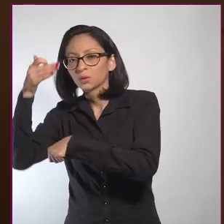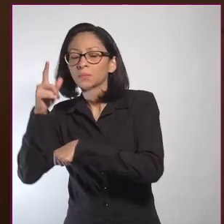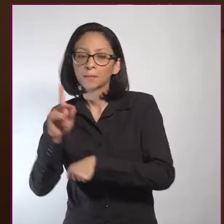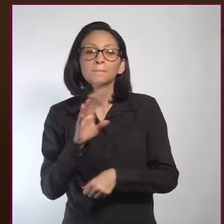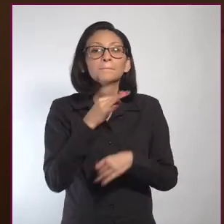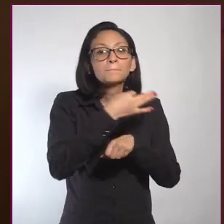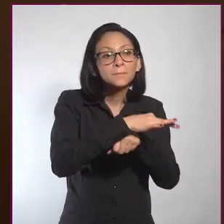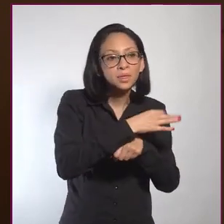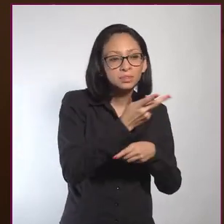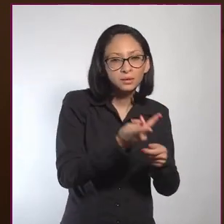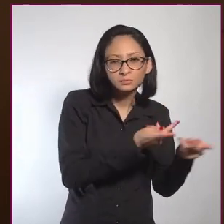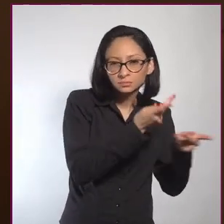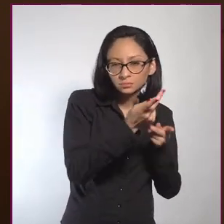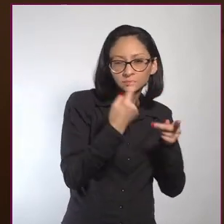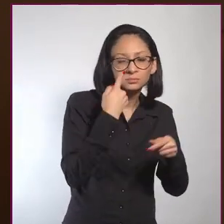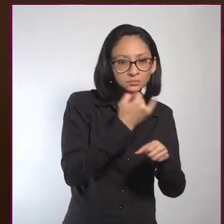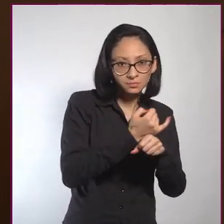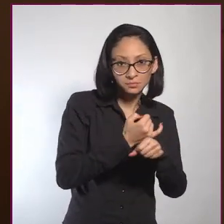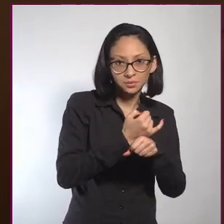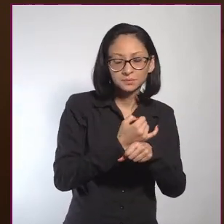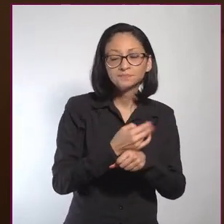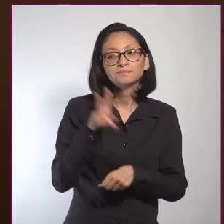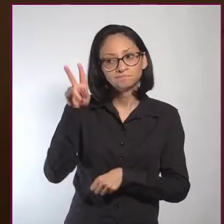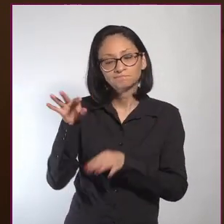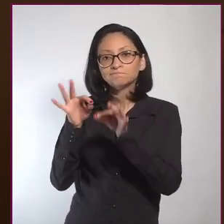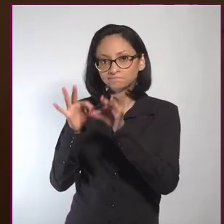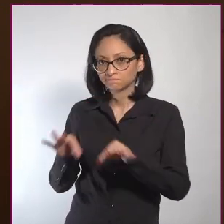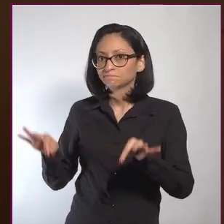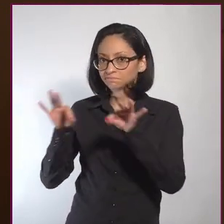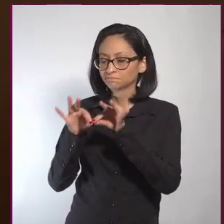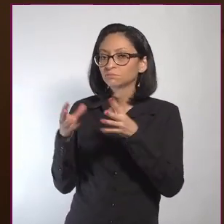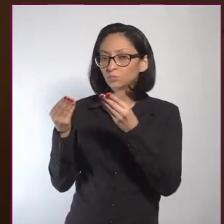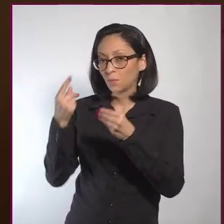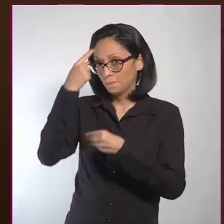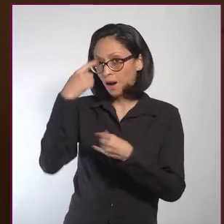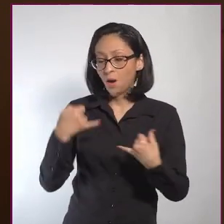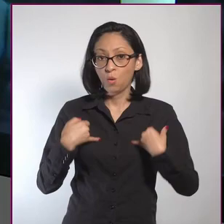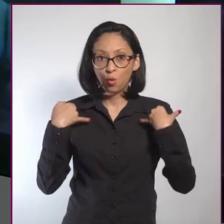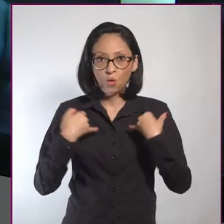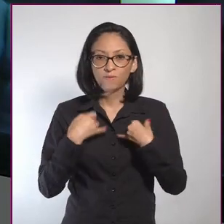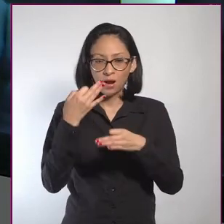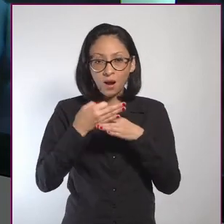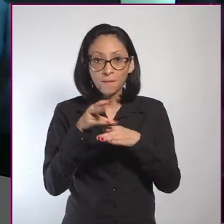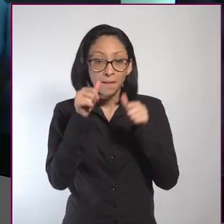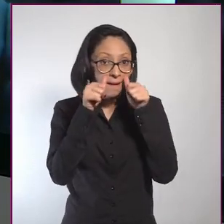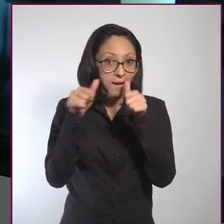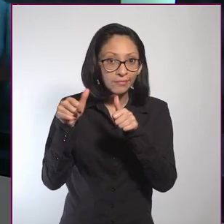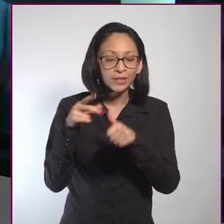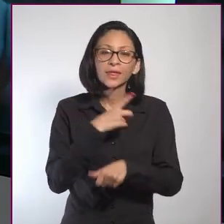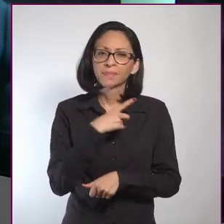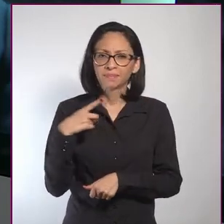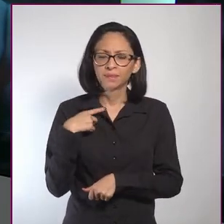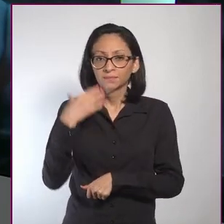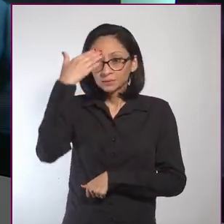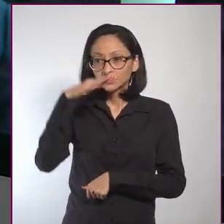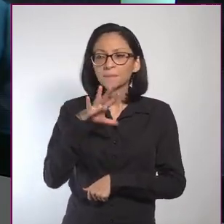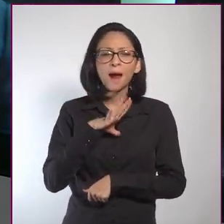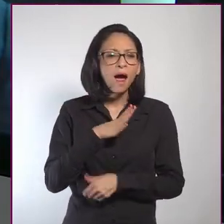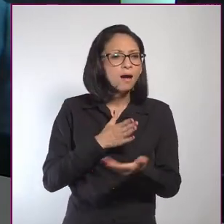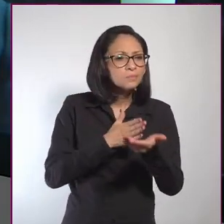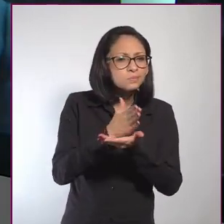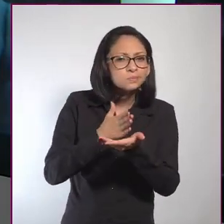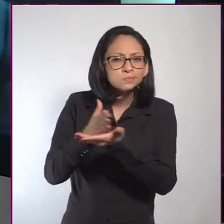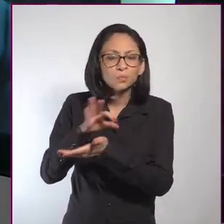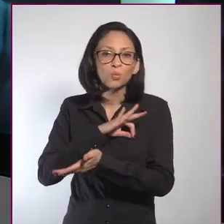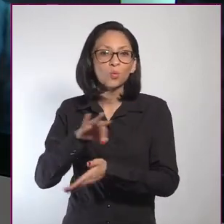gracias por mencionar todos estos portales porque de verdad es importante para los jóvenes que nos ven el saber que tienen el acceso fácil desde